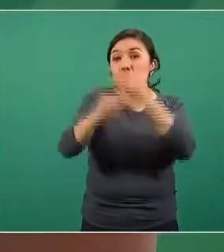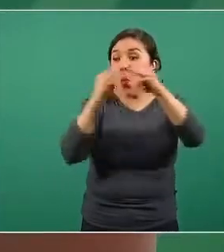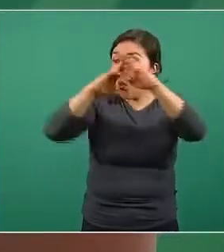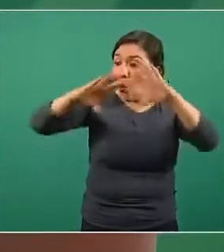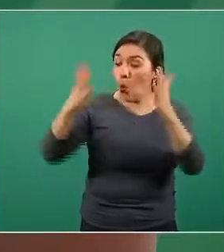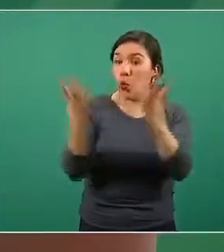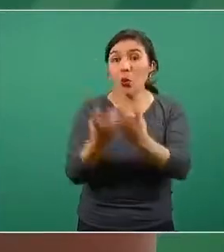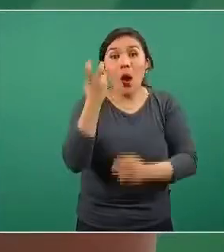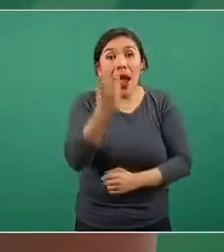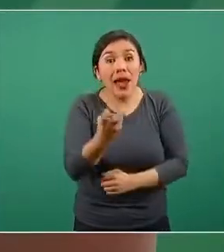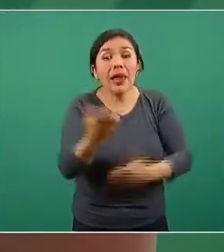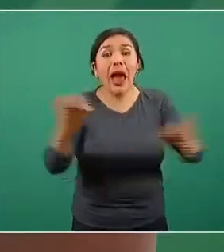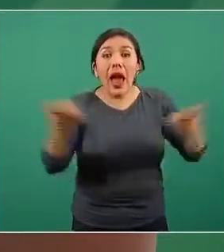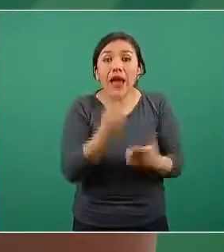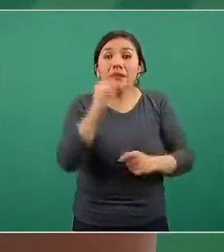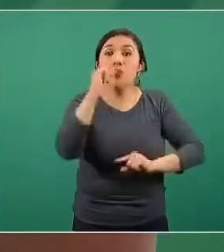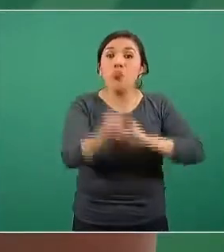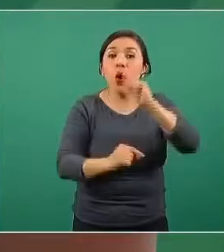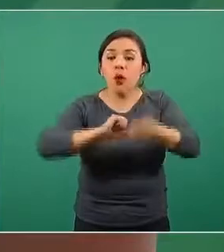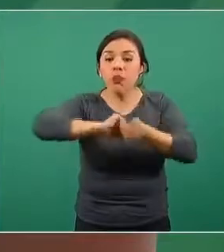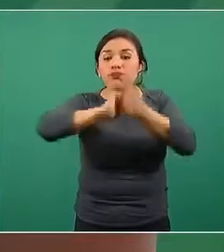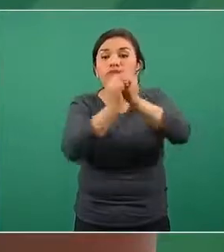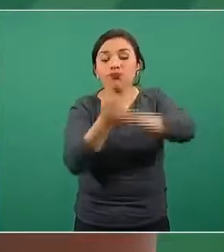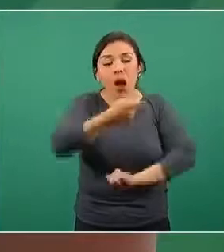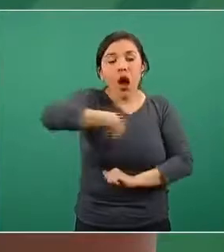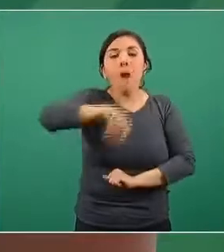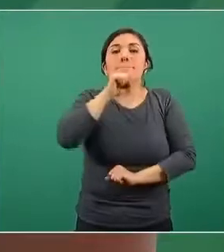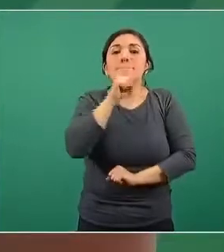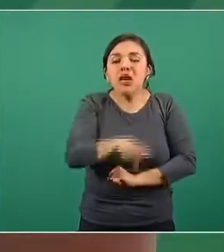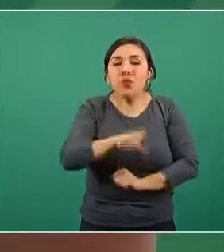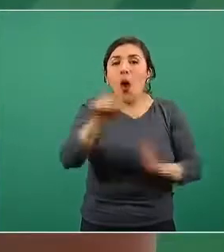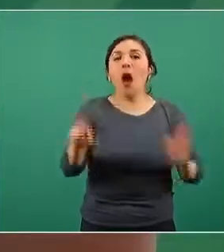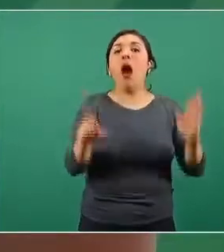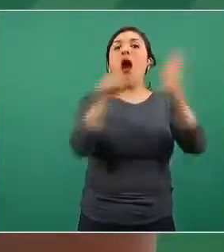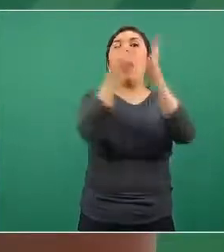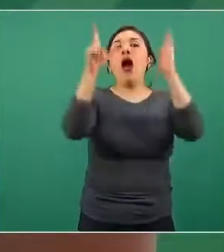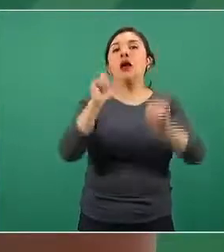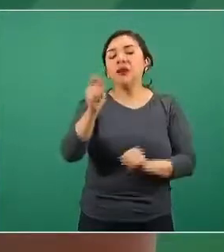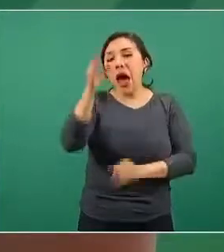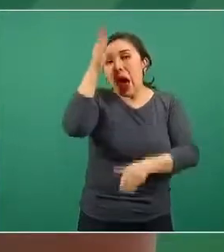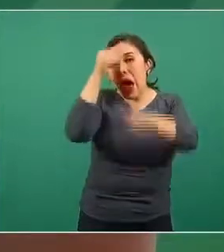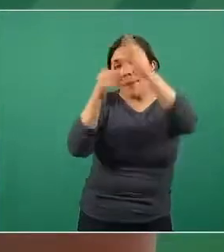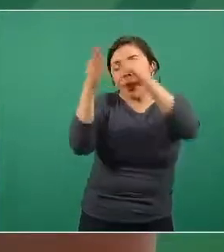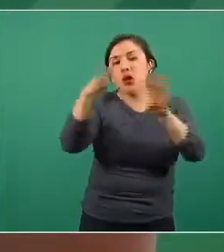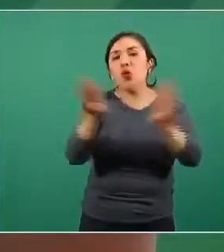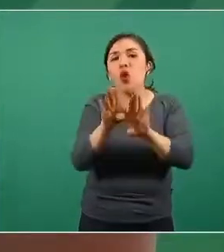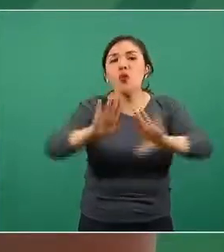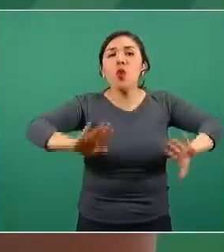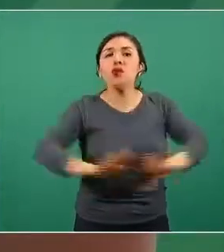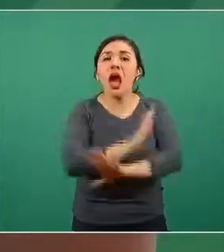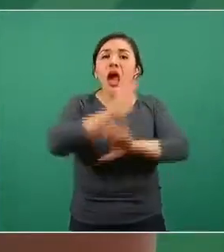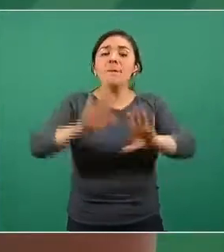internacional nos van a ir permitiendo aprender, tener estas lecciones e ir adaptando las políticas de